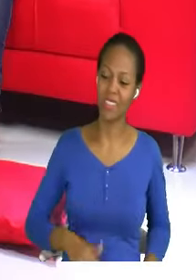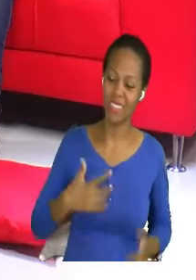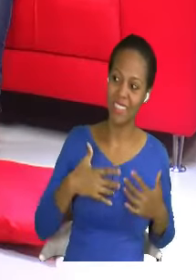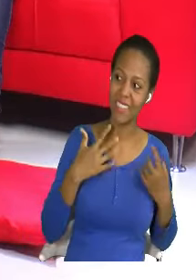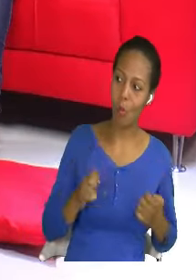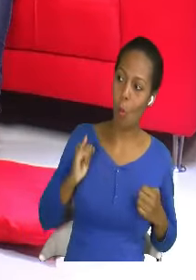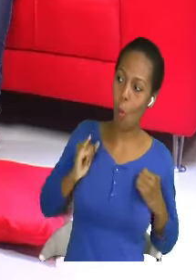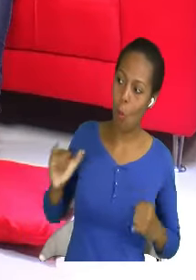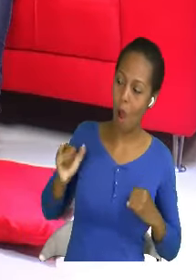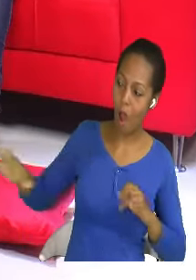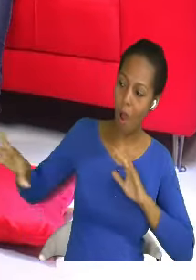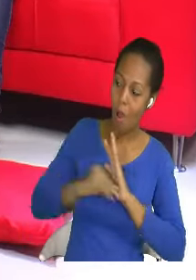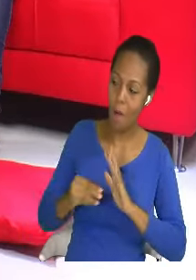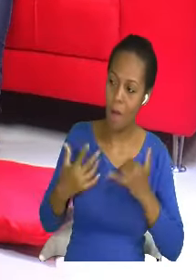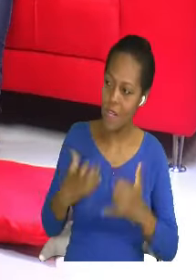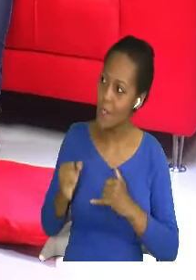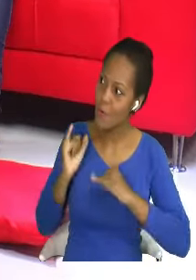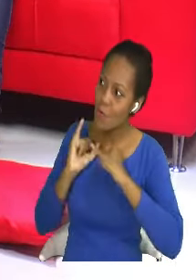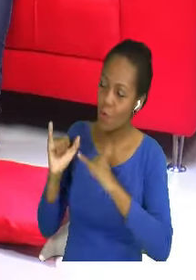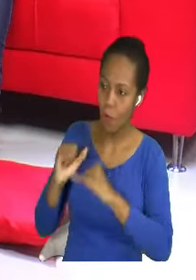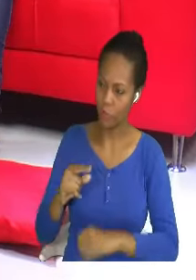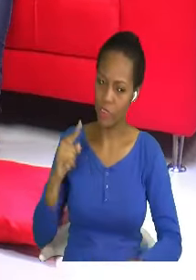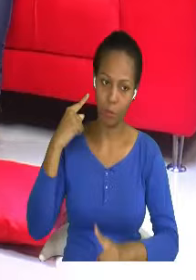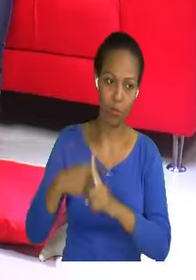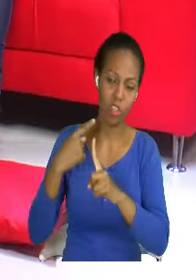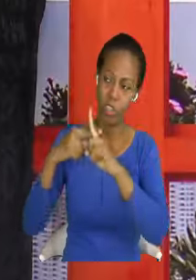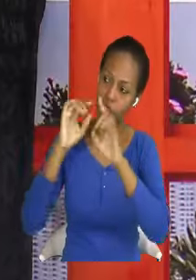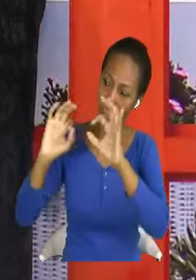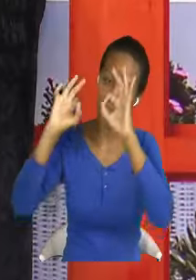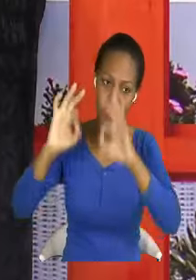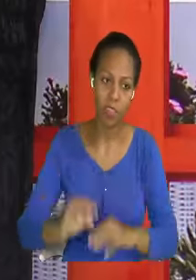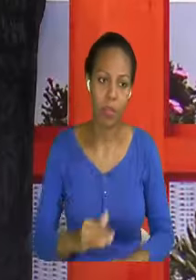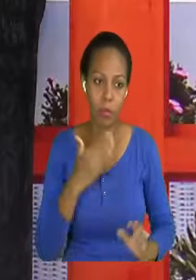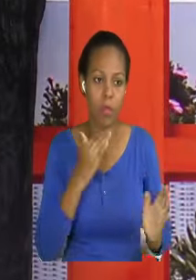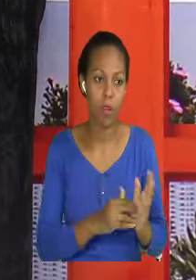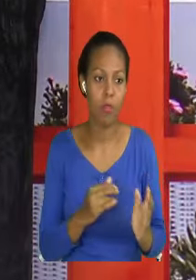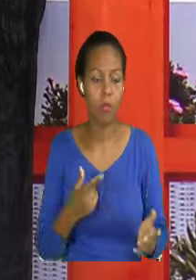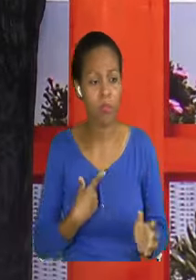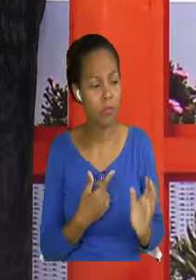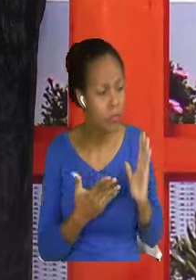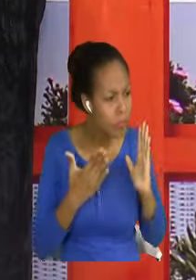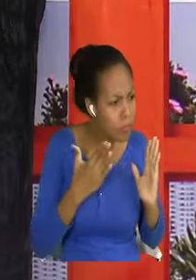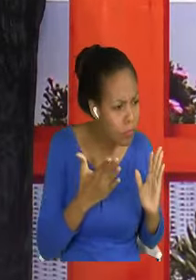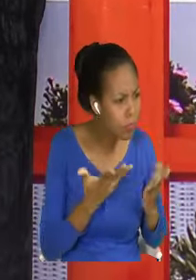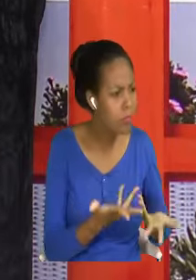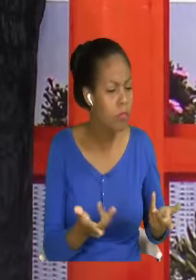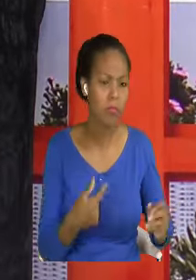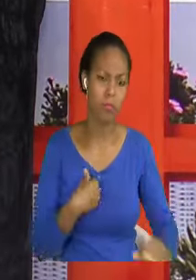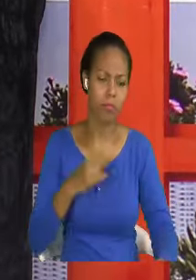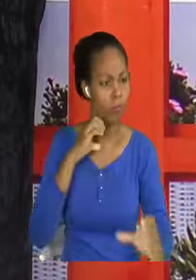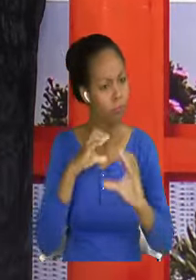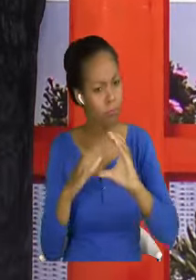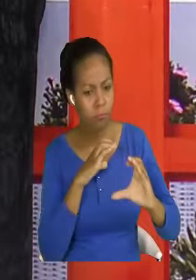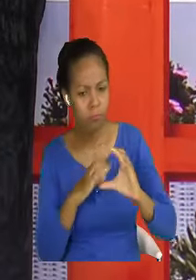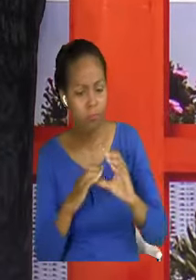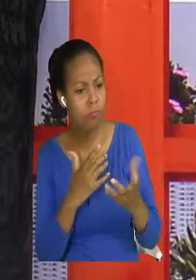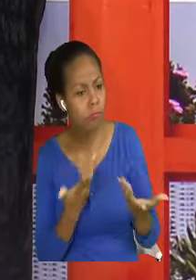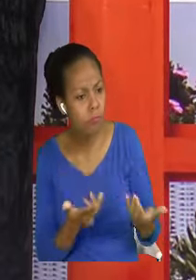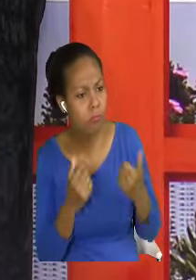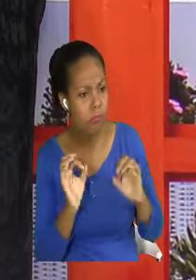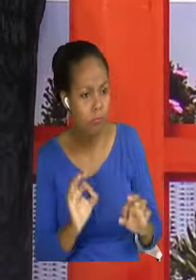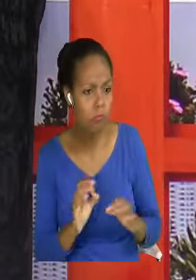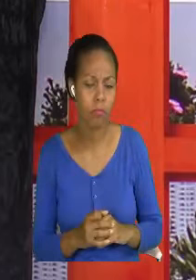como ellos, porque tienen unas características muy positivas, como por ejemplo una buena escucha, una buena comunicación. Son personas que siempre